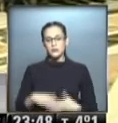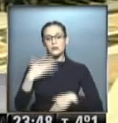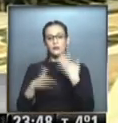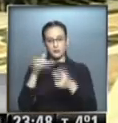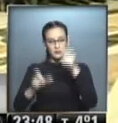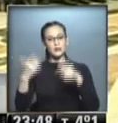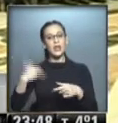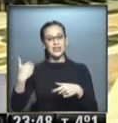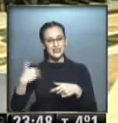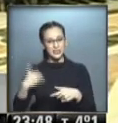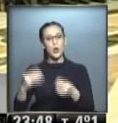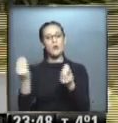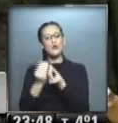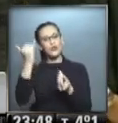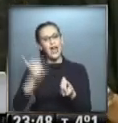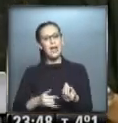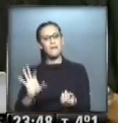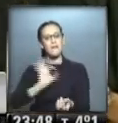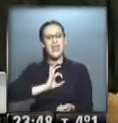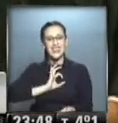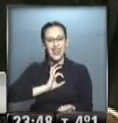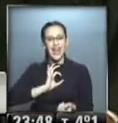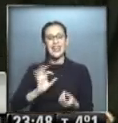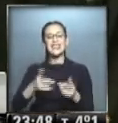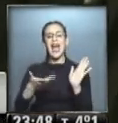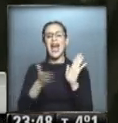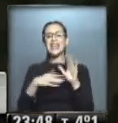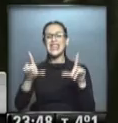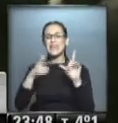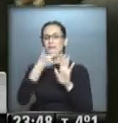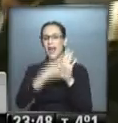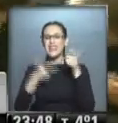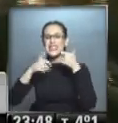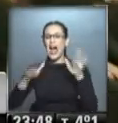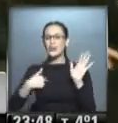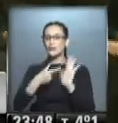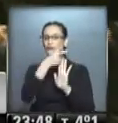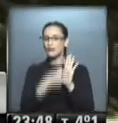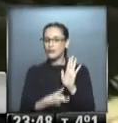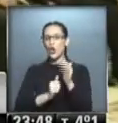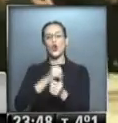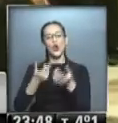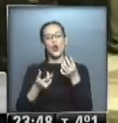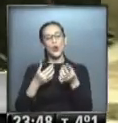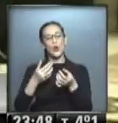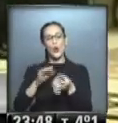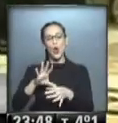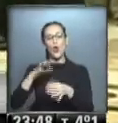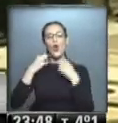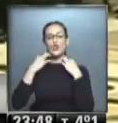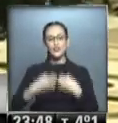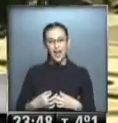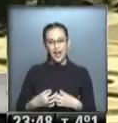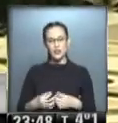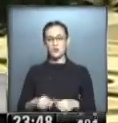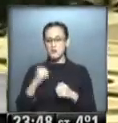muchos llevaban medallitas, estampitas, rosarios, cartas, cámaras de fotos. Se los vio más cautos a los futbolistas de Italia,